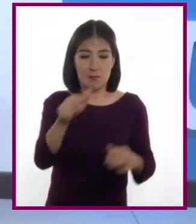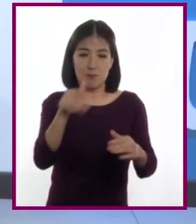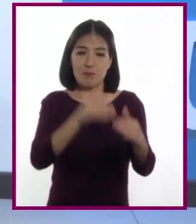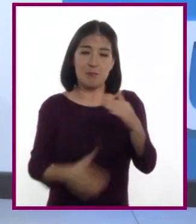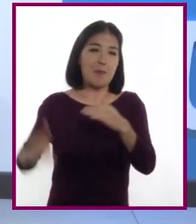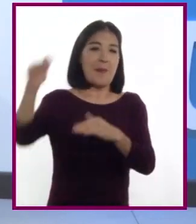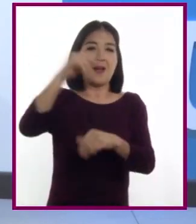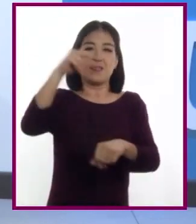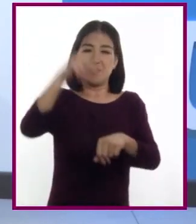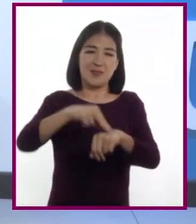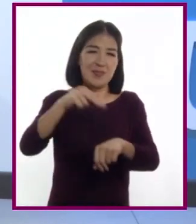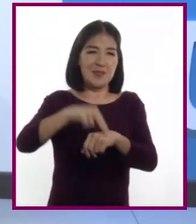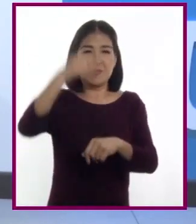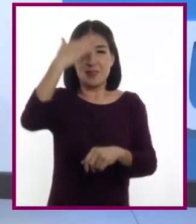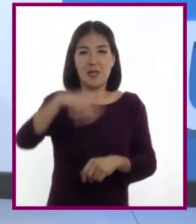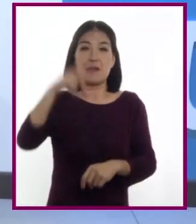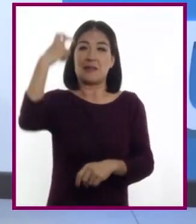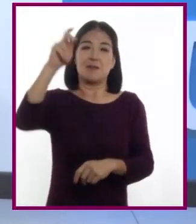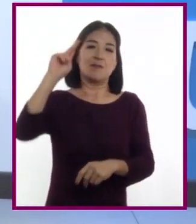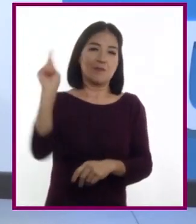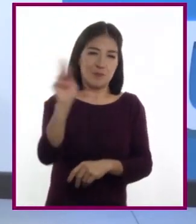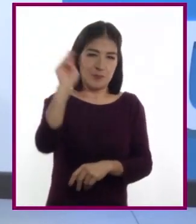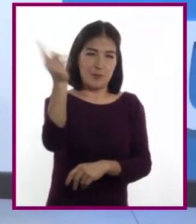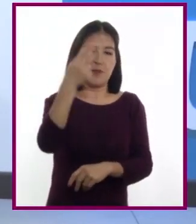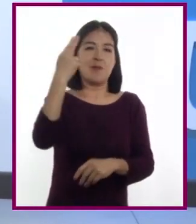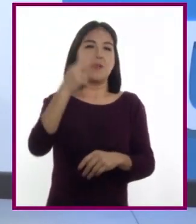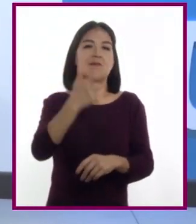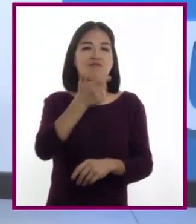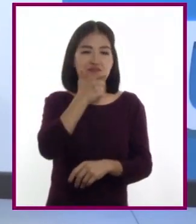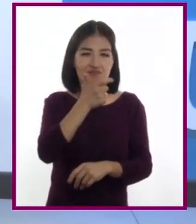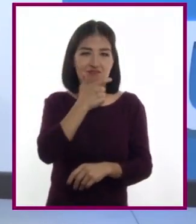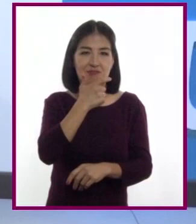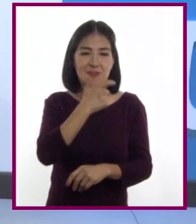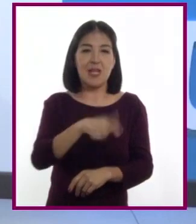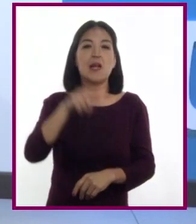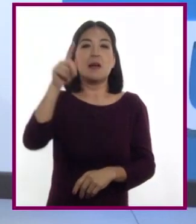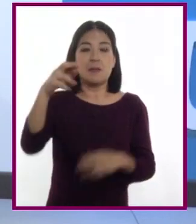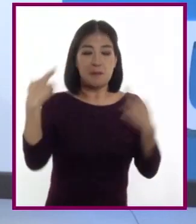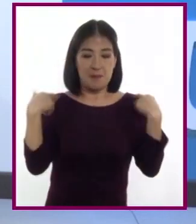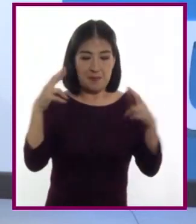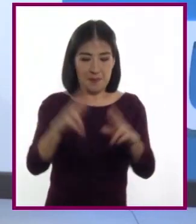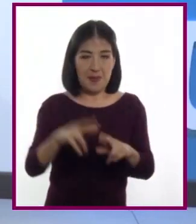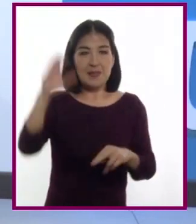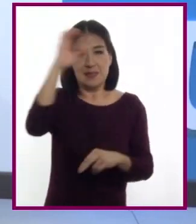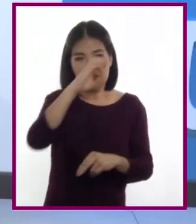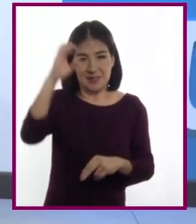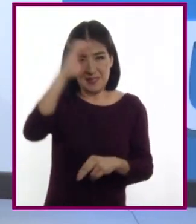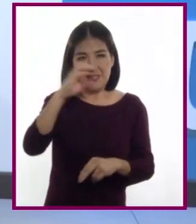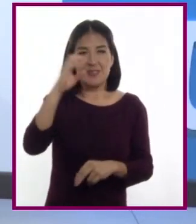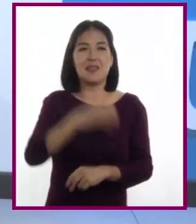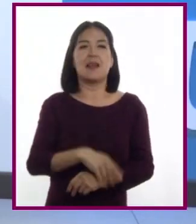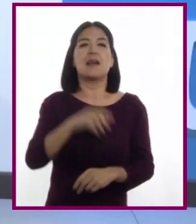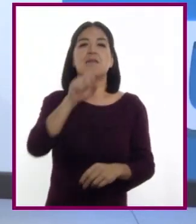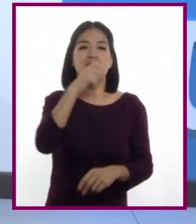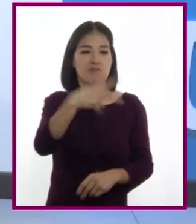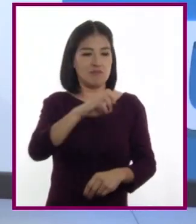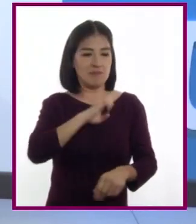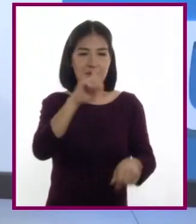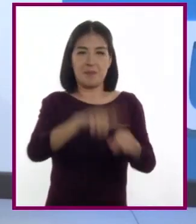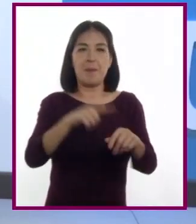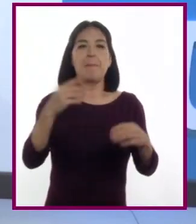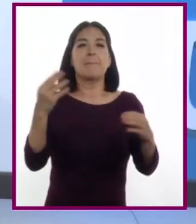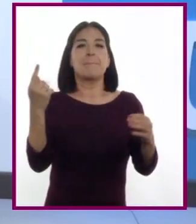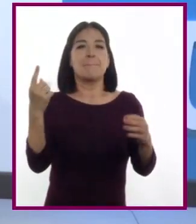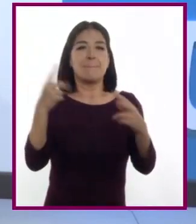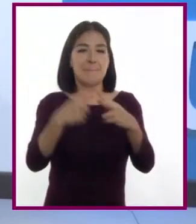postdoctorado realizado en la Universidad de Londres, doctorado y maestría en Ciencias con especialidad en Matemática